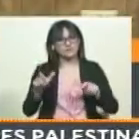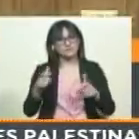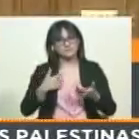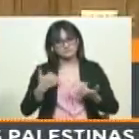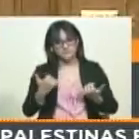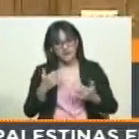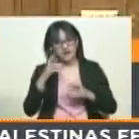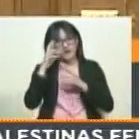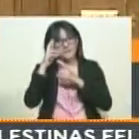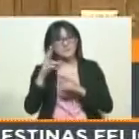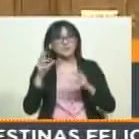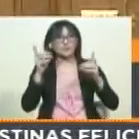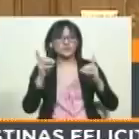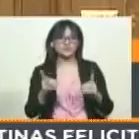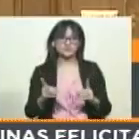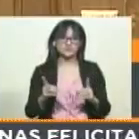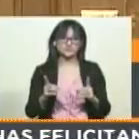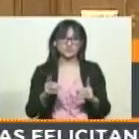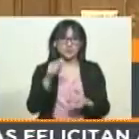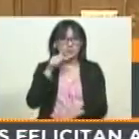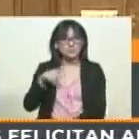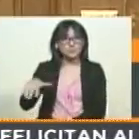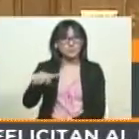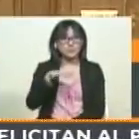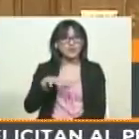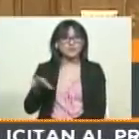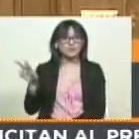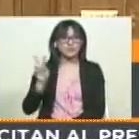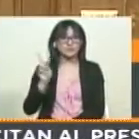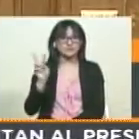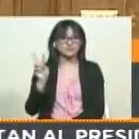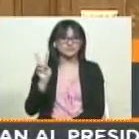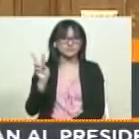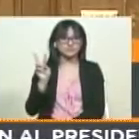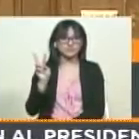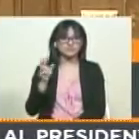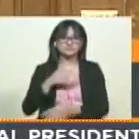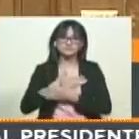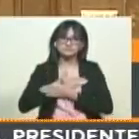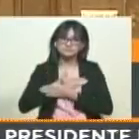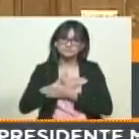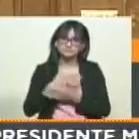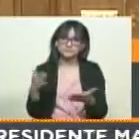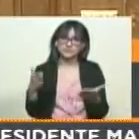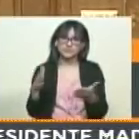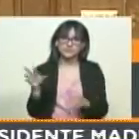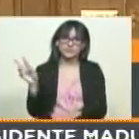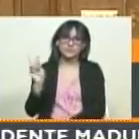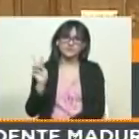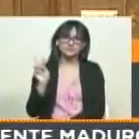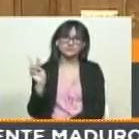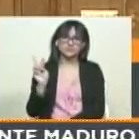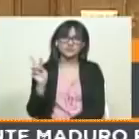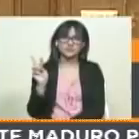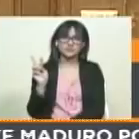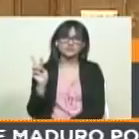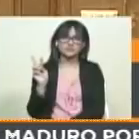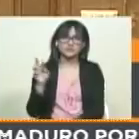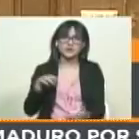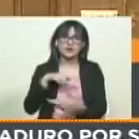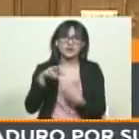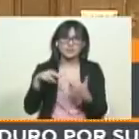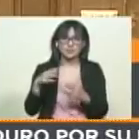respeto a la decisión soberana tomada por el pueblo de Venezuela. Nuestra solidaridad con Venezuela, con la